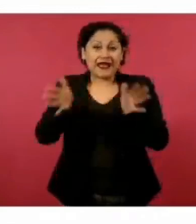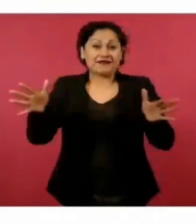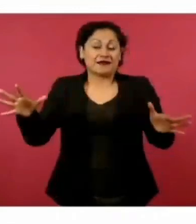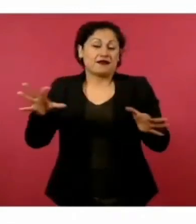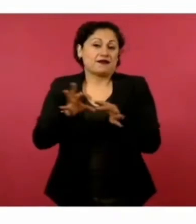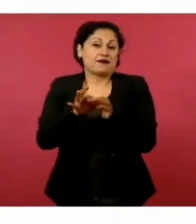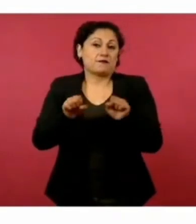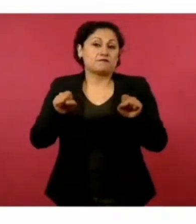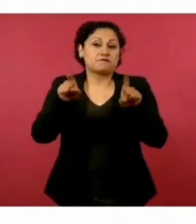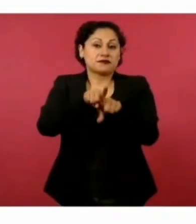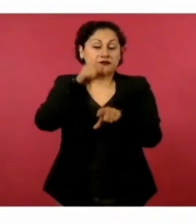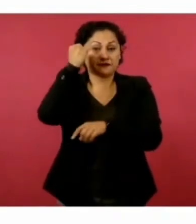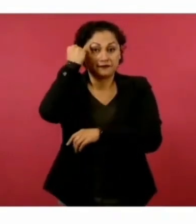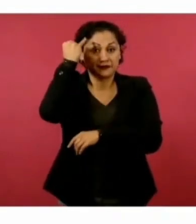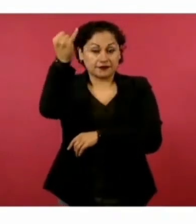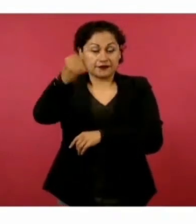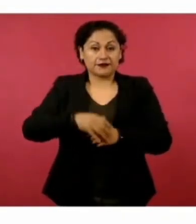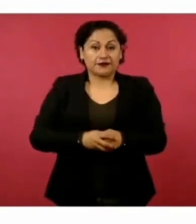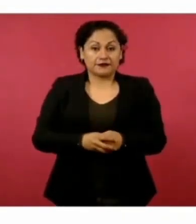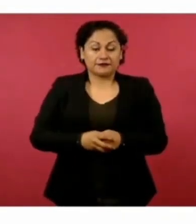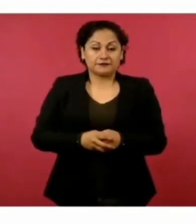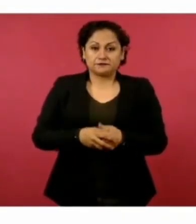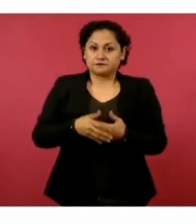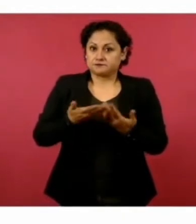durante el